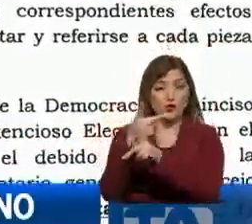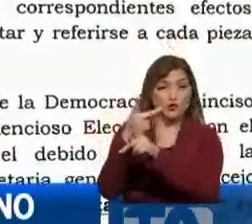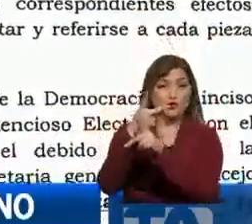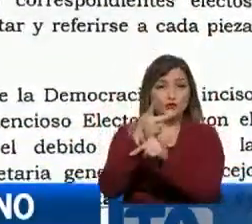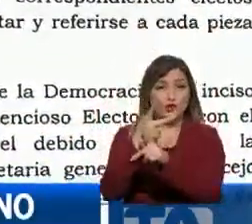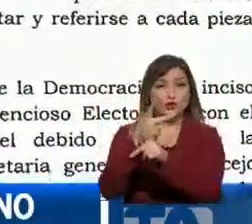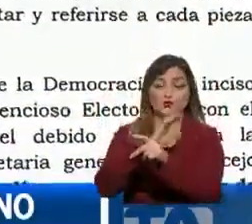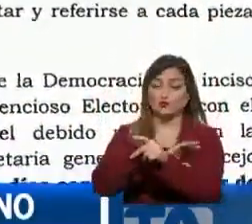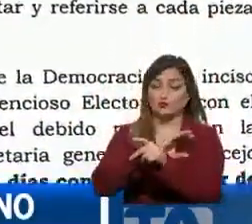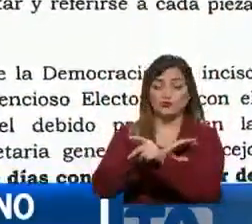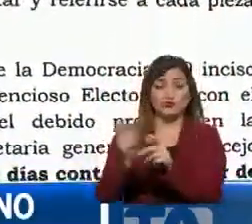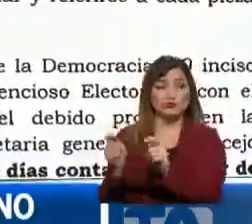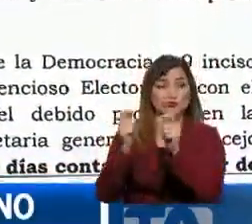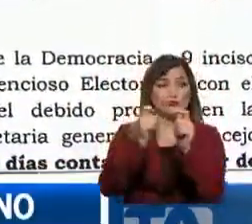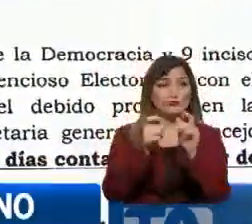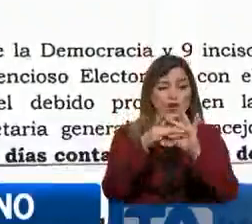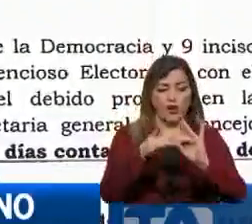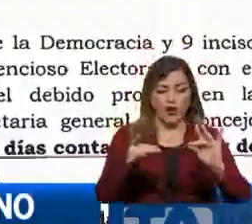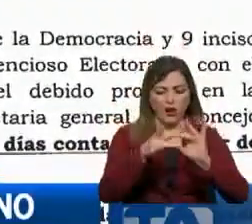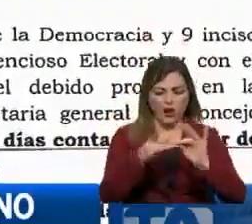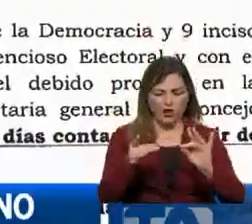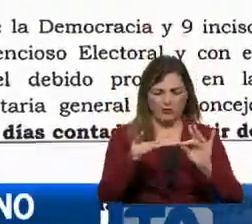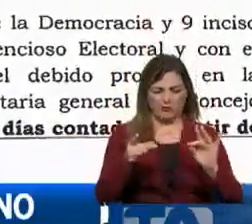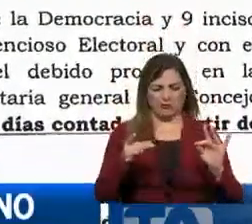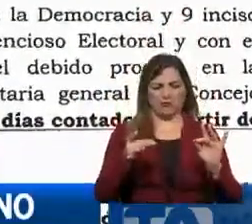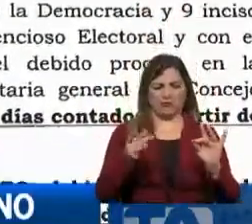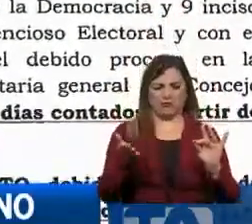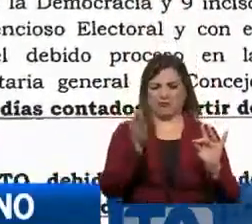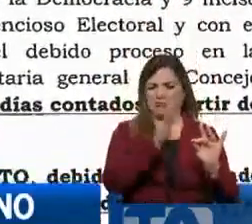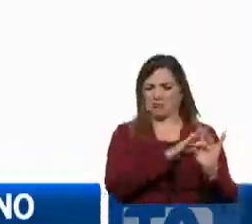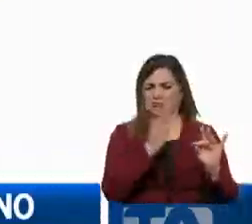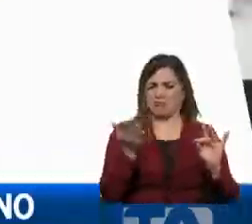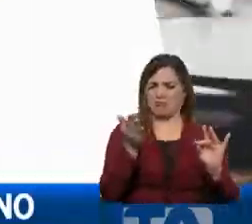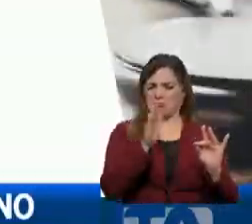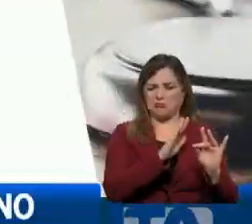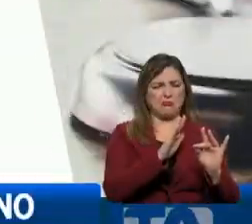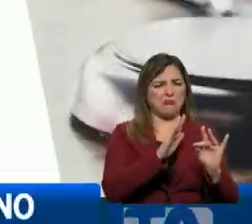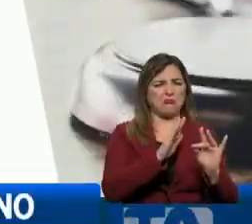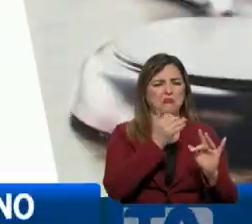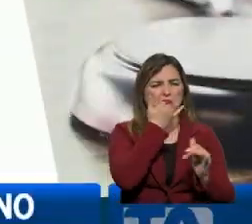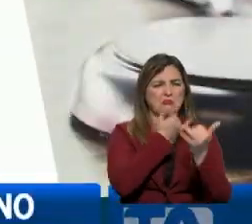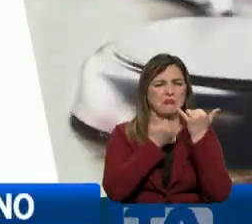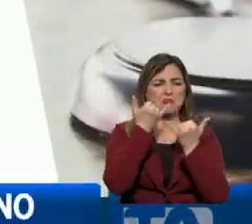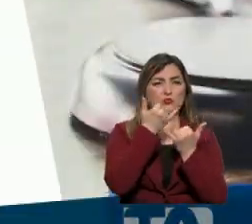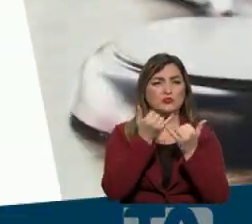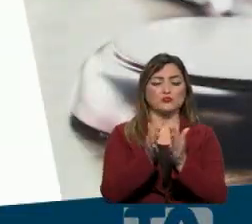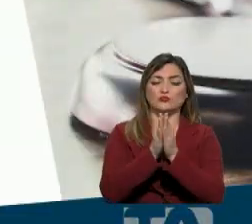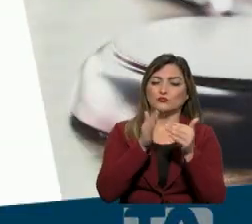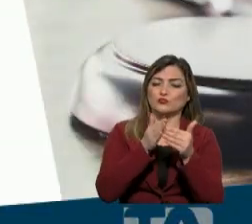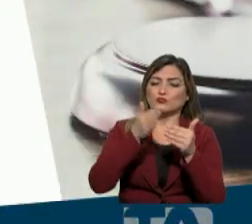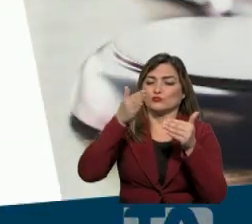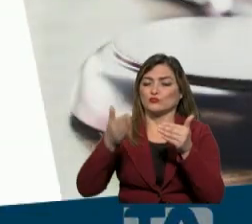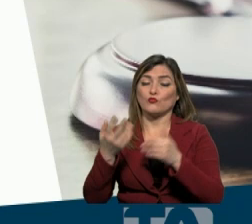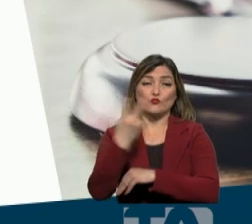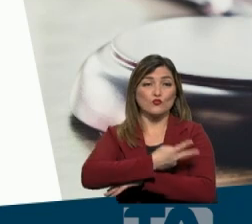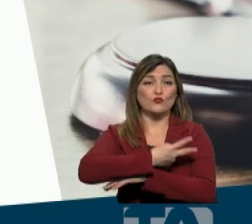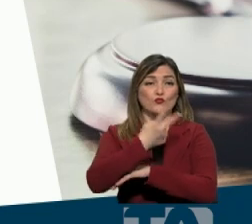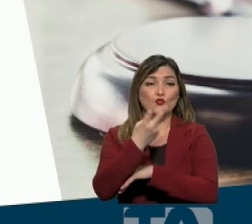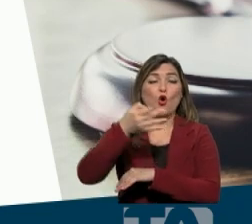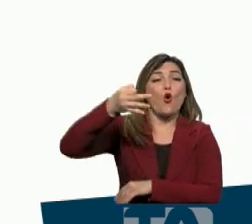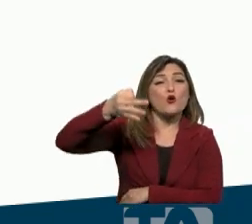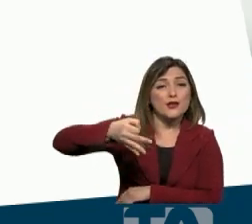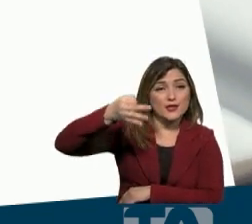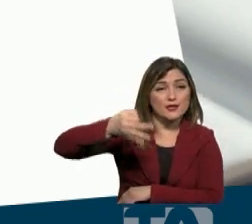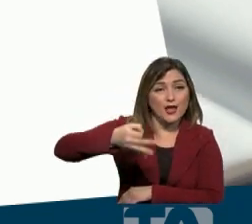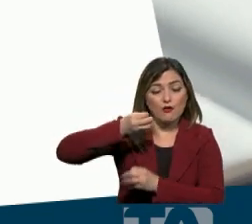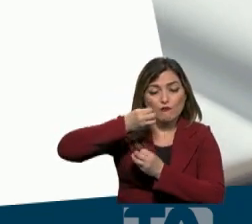una foliatura que no resulta coherente ni lógica en su secuencia y estructura, por lo que otorga 2 días más para que se remita el expediente